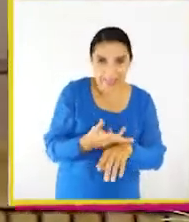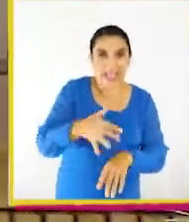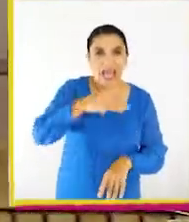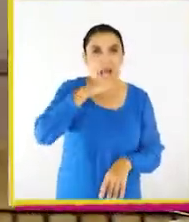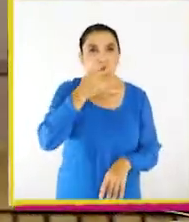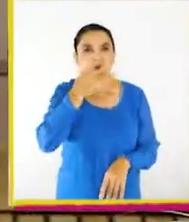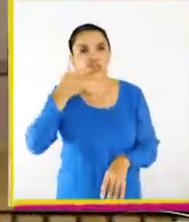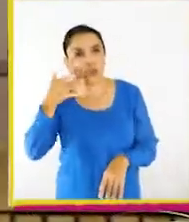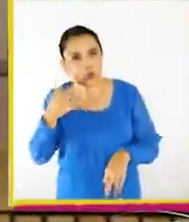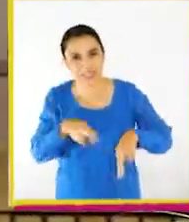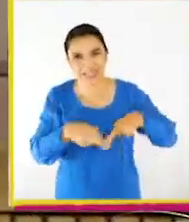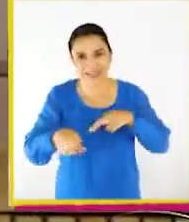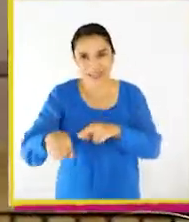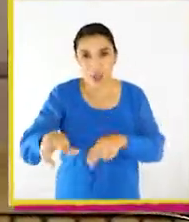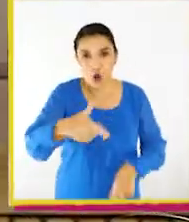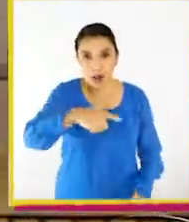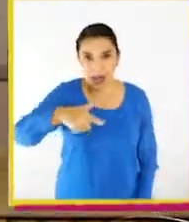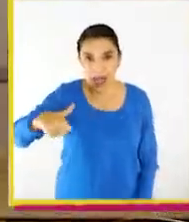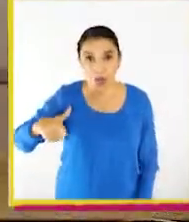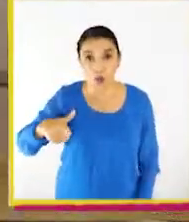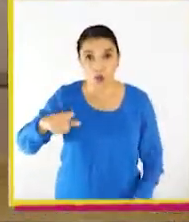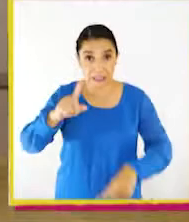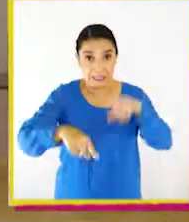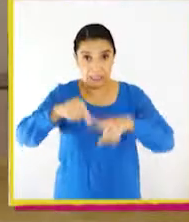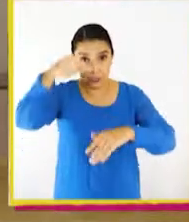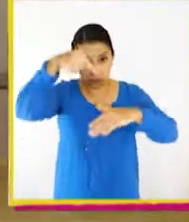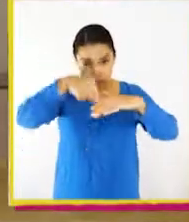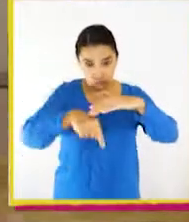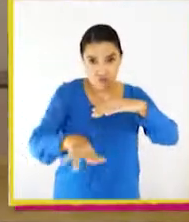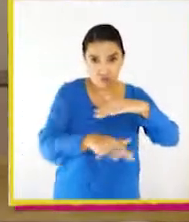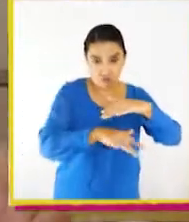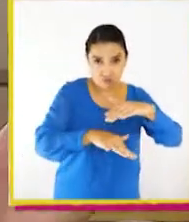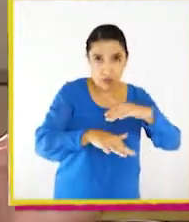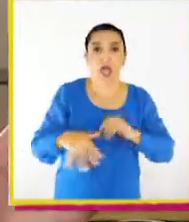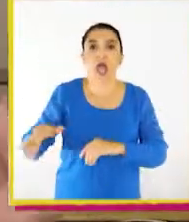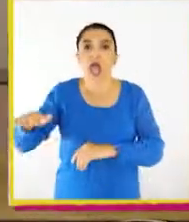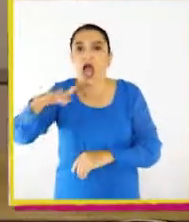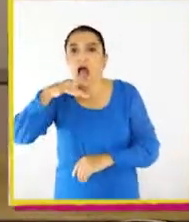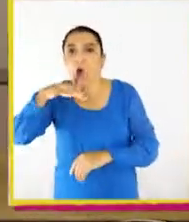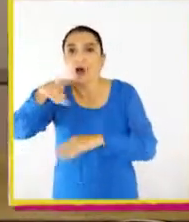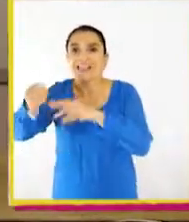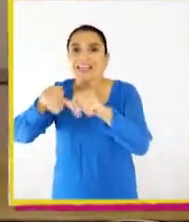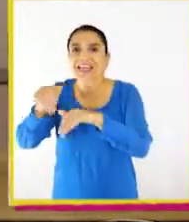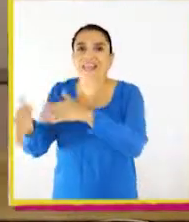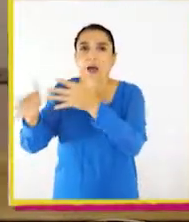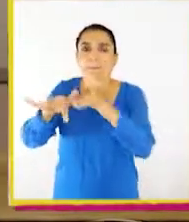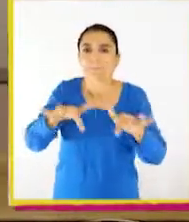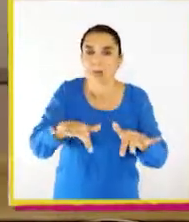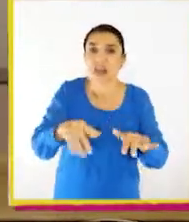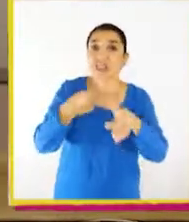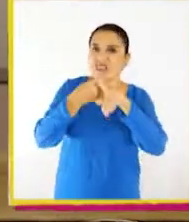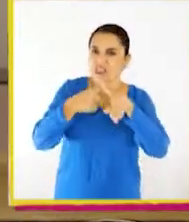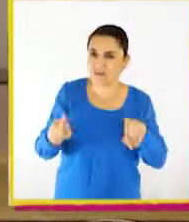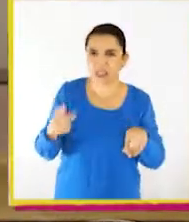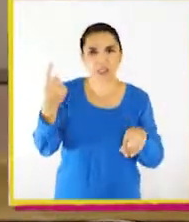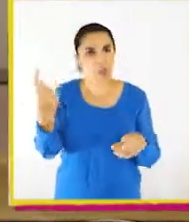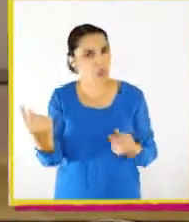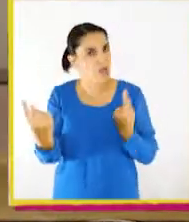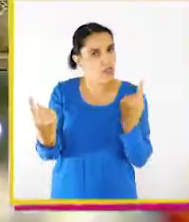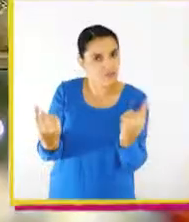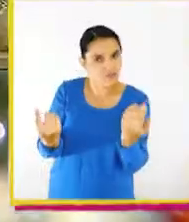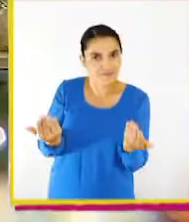agua dulce en ríos, lagos y en aguas subterráneas y agua salada en el mar, revisemos las diferencias entre una y